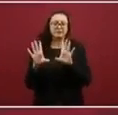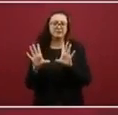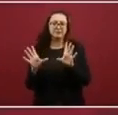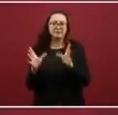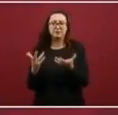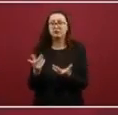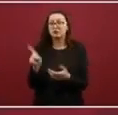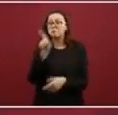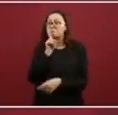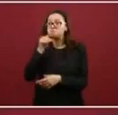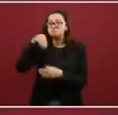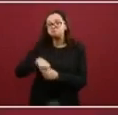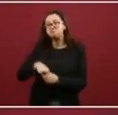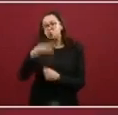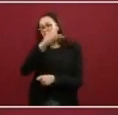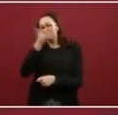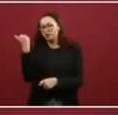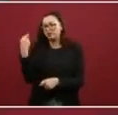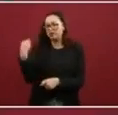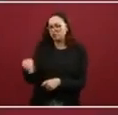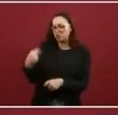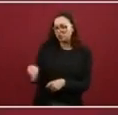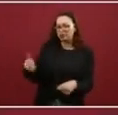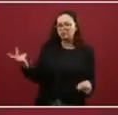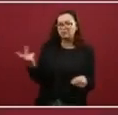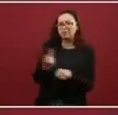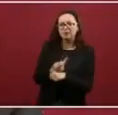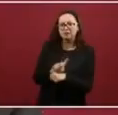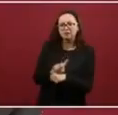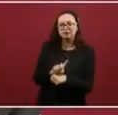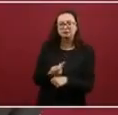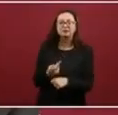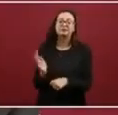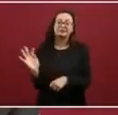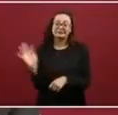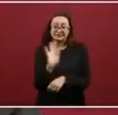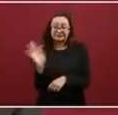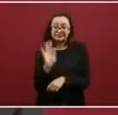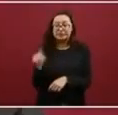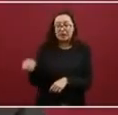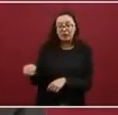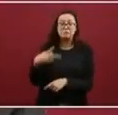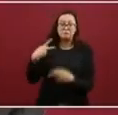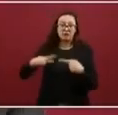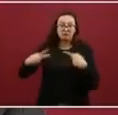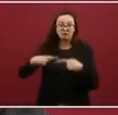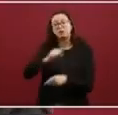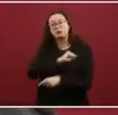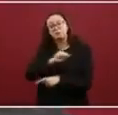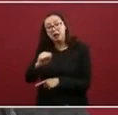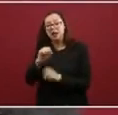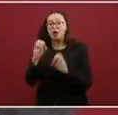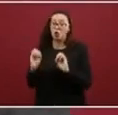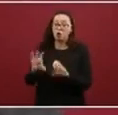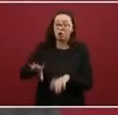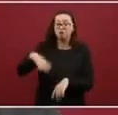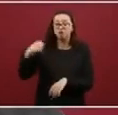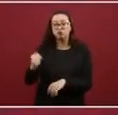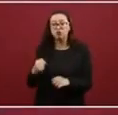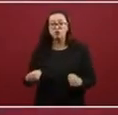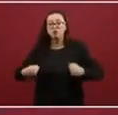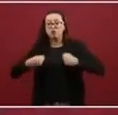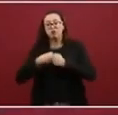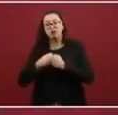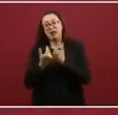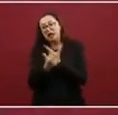anonimato permite, que en muchos casos son ese tipo de personalidades como las que tú señalas. Si hay una frontera abierta donde yo